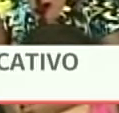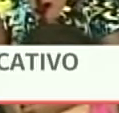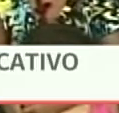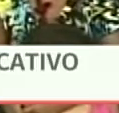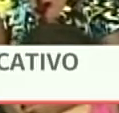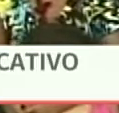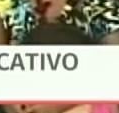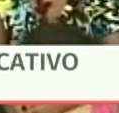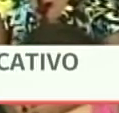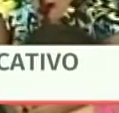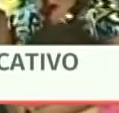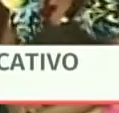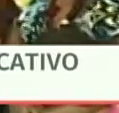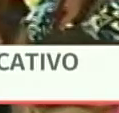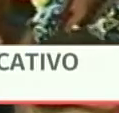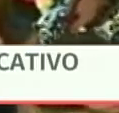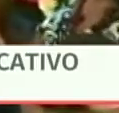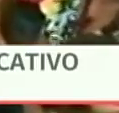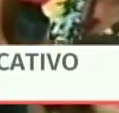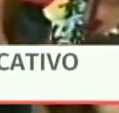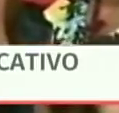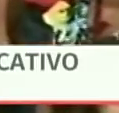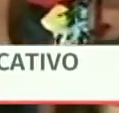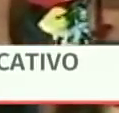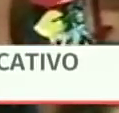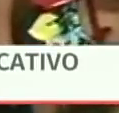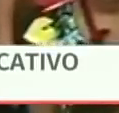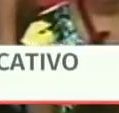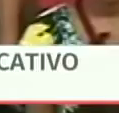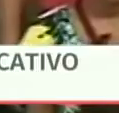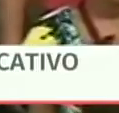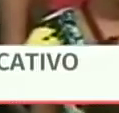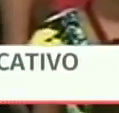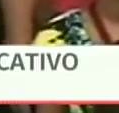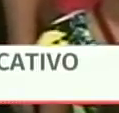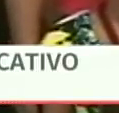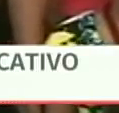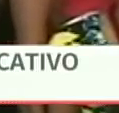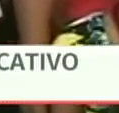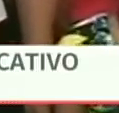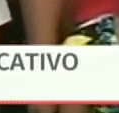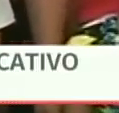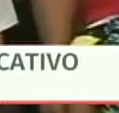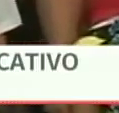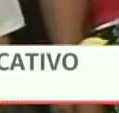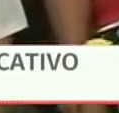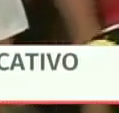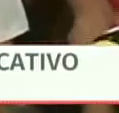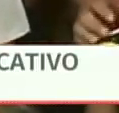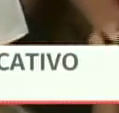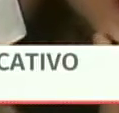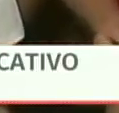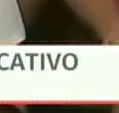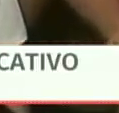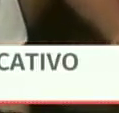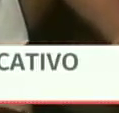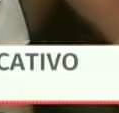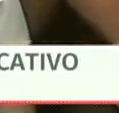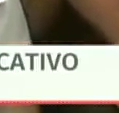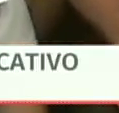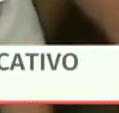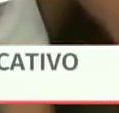educación inicial y otras instituciones educativas que poco a poco también serán tocadas por ese amor de nuestro gobierno